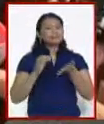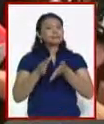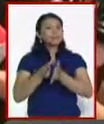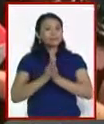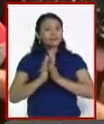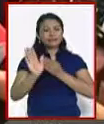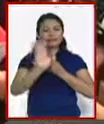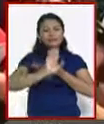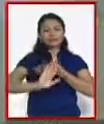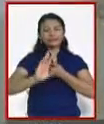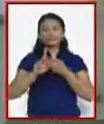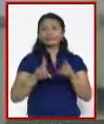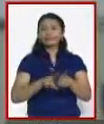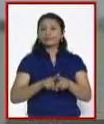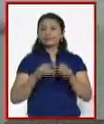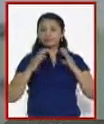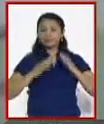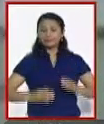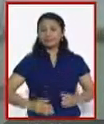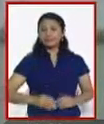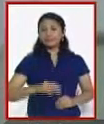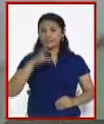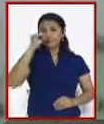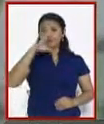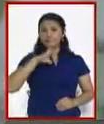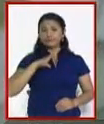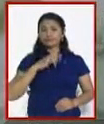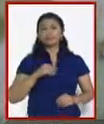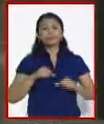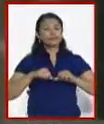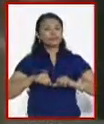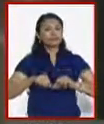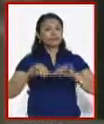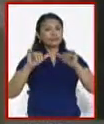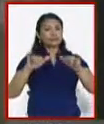Seguridad, sobre todo seguridad y... El cuerpo de Edwin Barja Ramírez aún